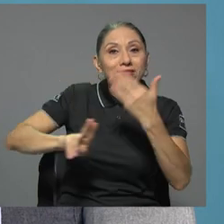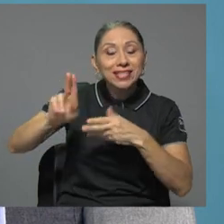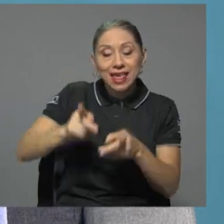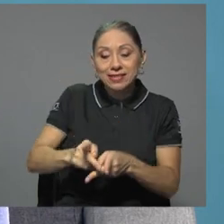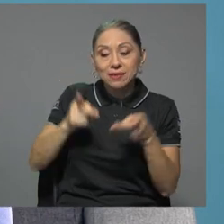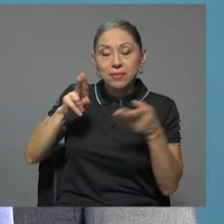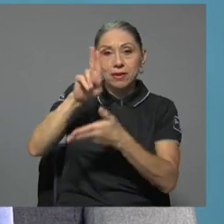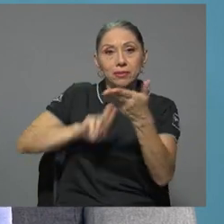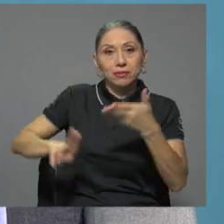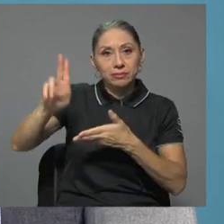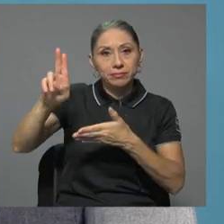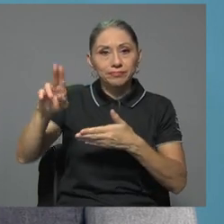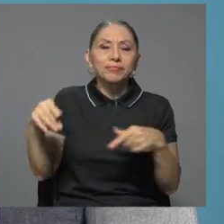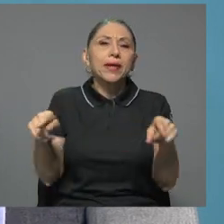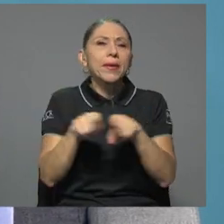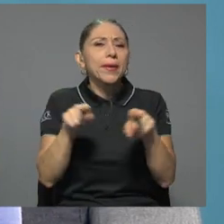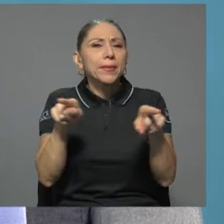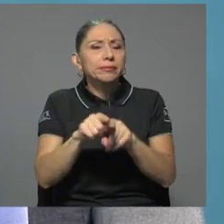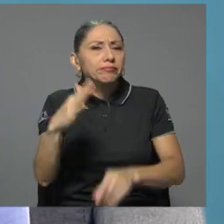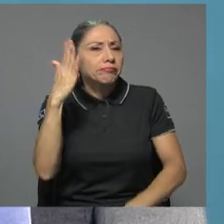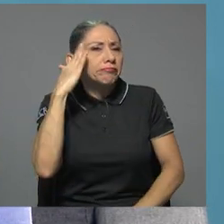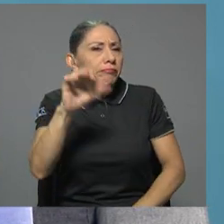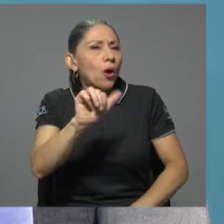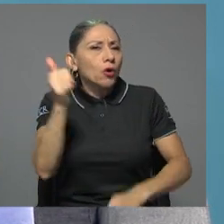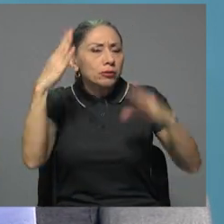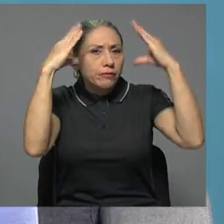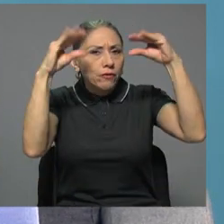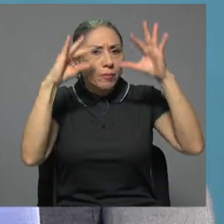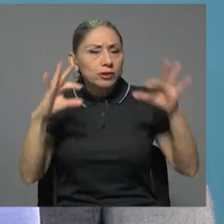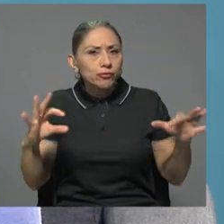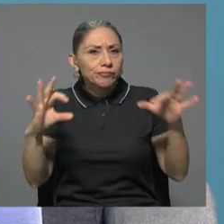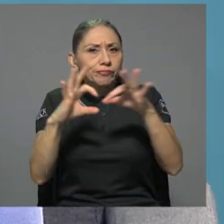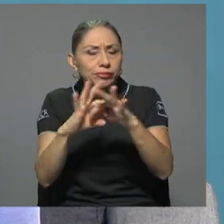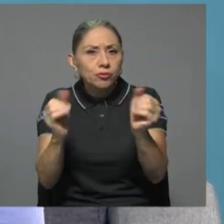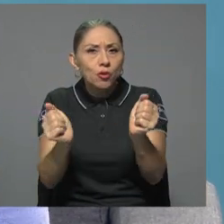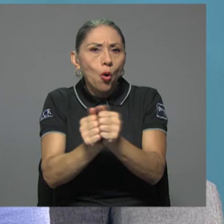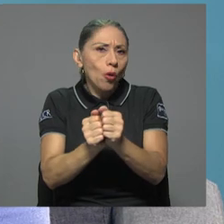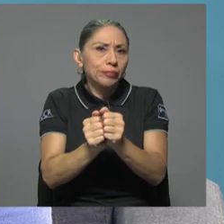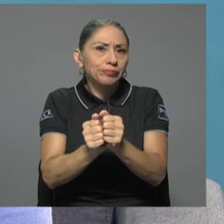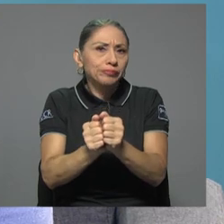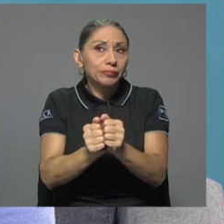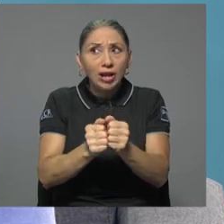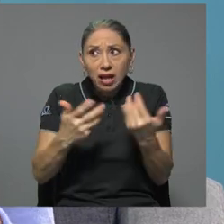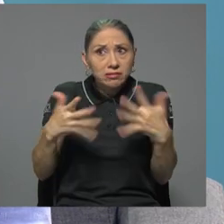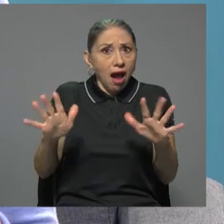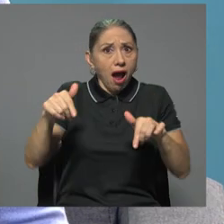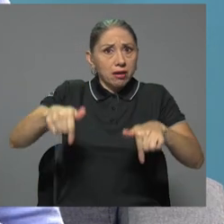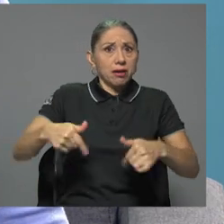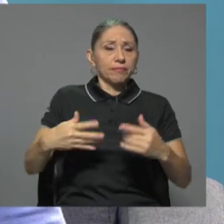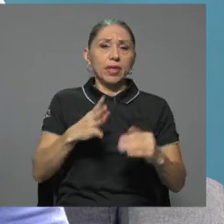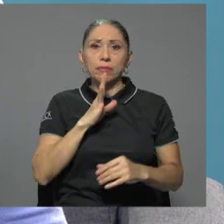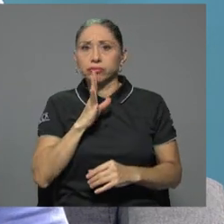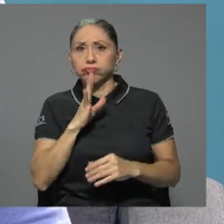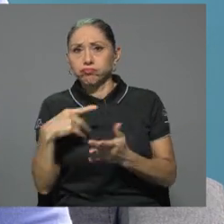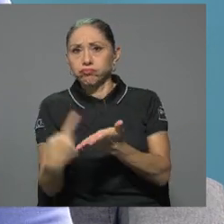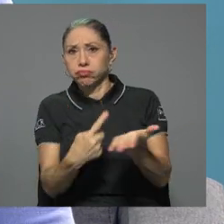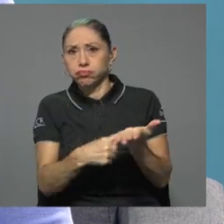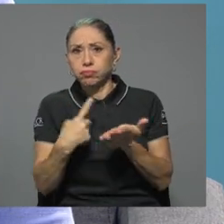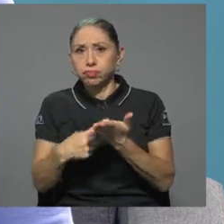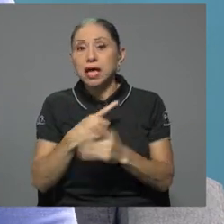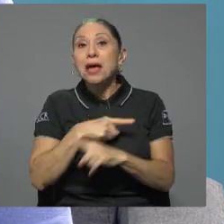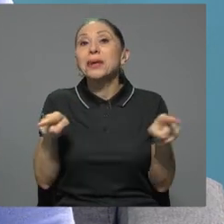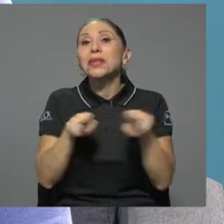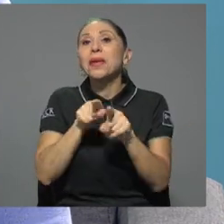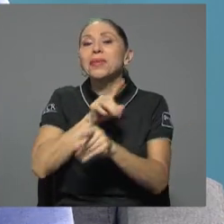y vamos a conocer otra información que tiene que ver con un tema que hemos abordado aquí pero que también está dentro de las